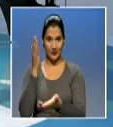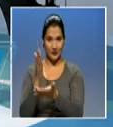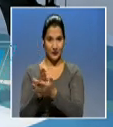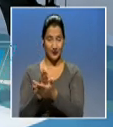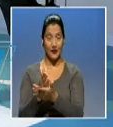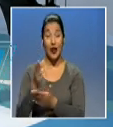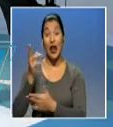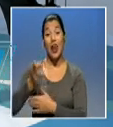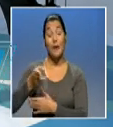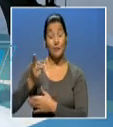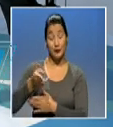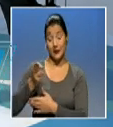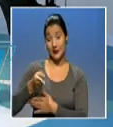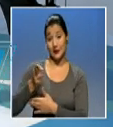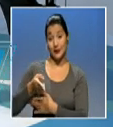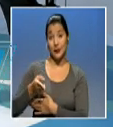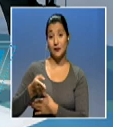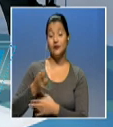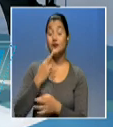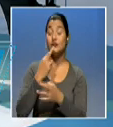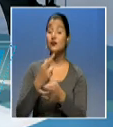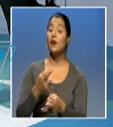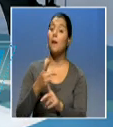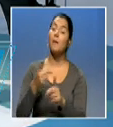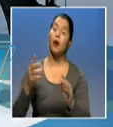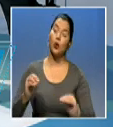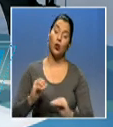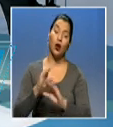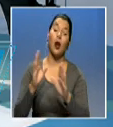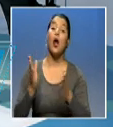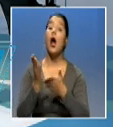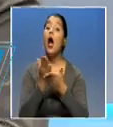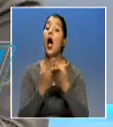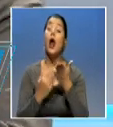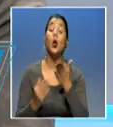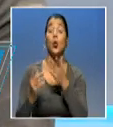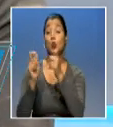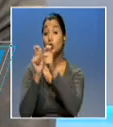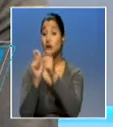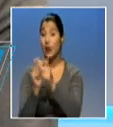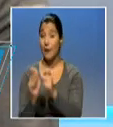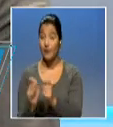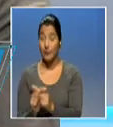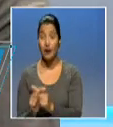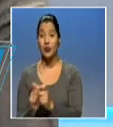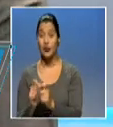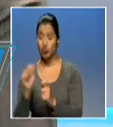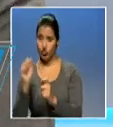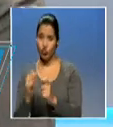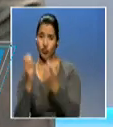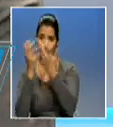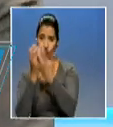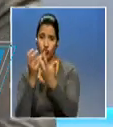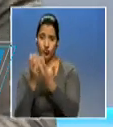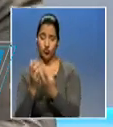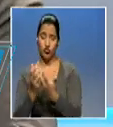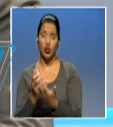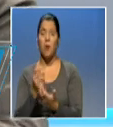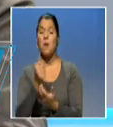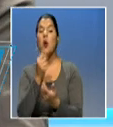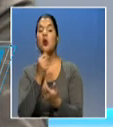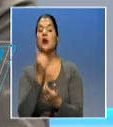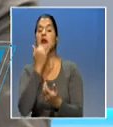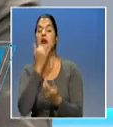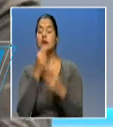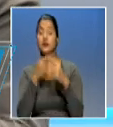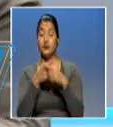resolución. Evidentemente hay aspectos donde existe confluencia en los argumentos, distintos